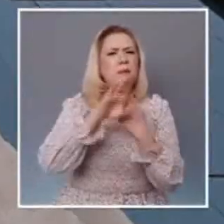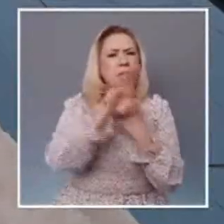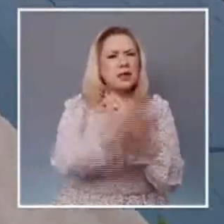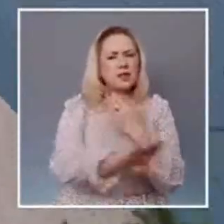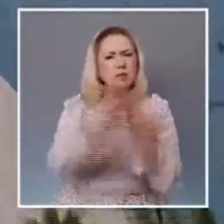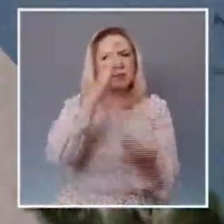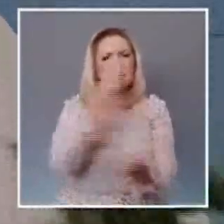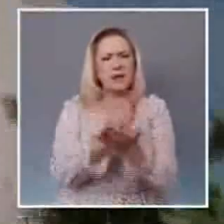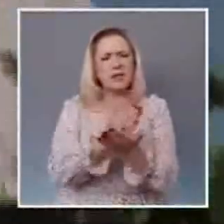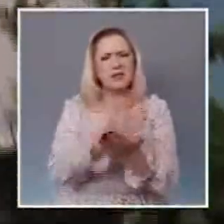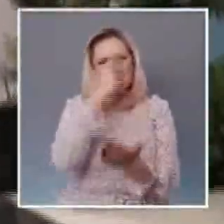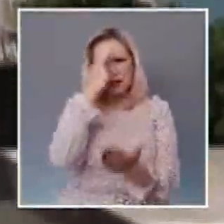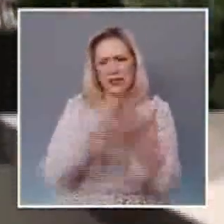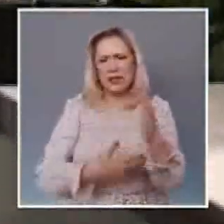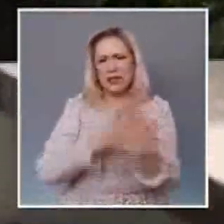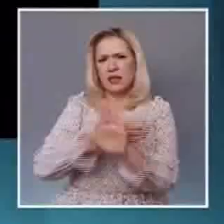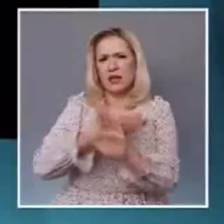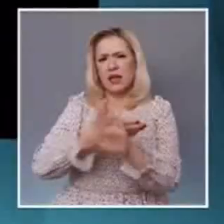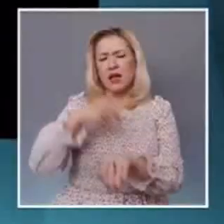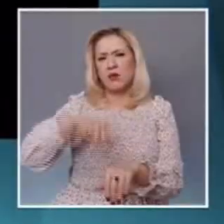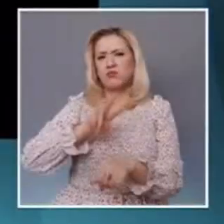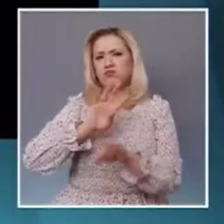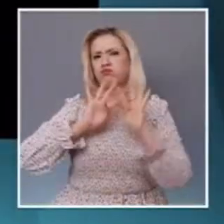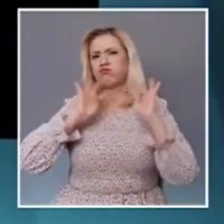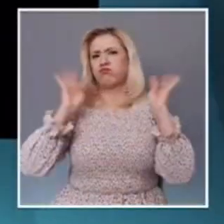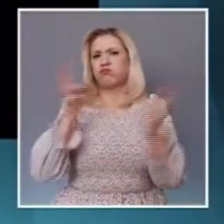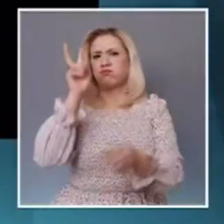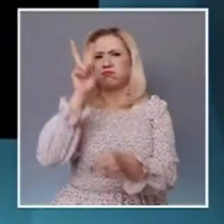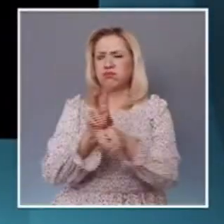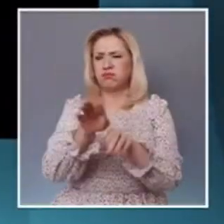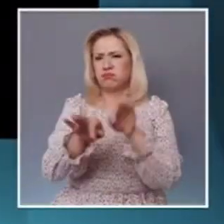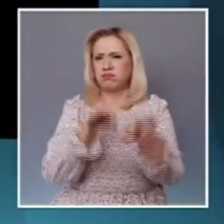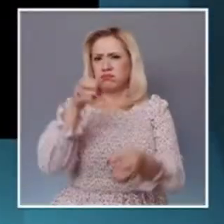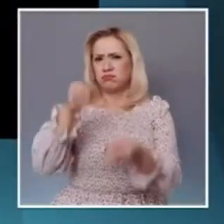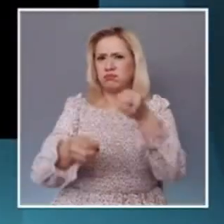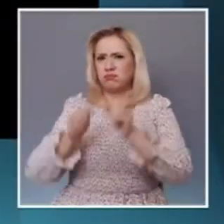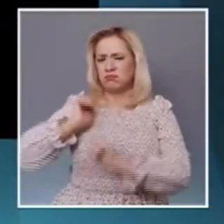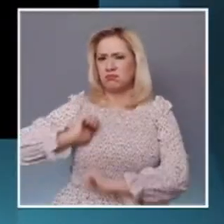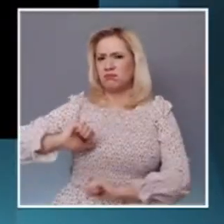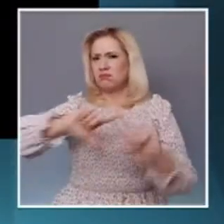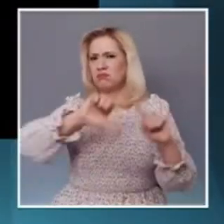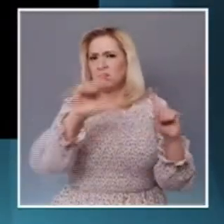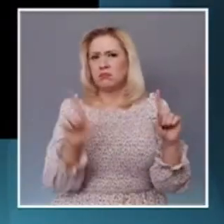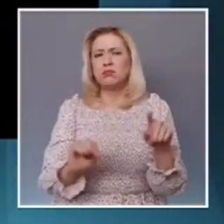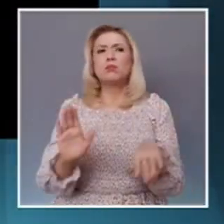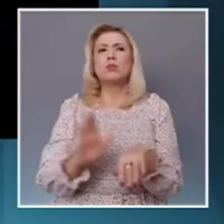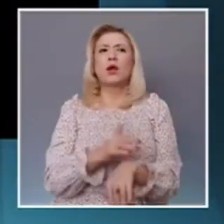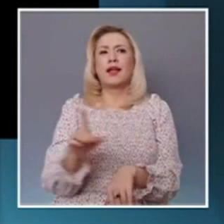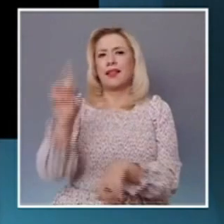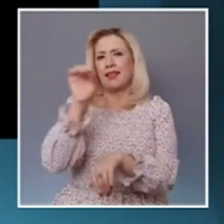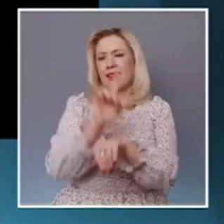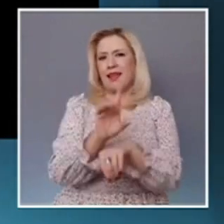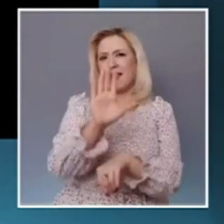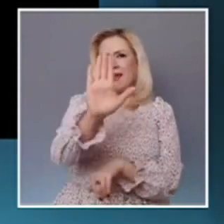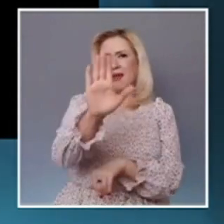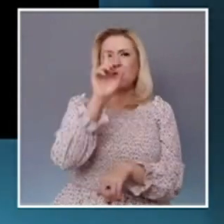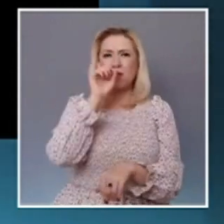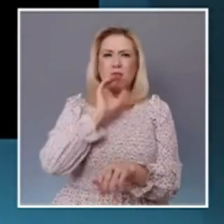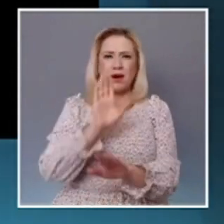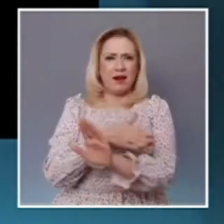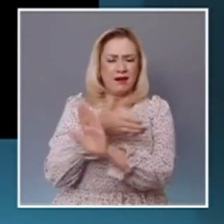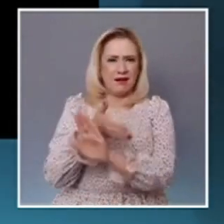Judicatura Federal en este marco del Día Internacional de la Eliminación de la Violencia contra la Mujer. Hasta el 9 de diciembre